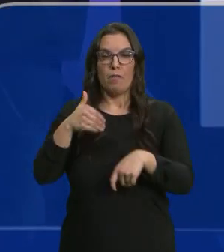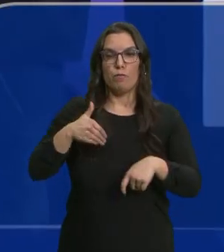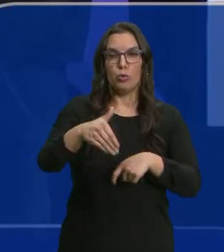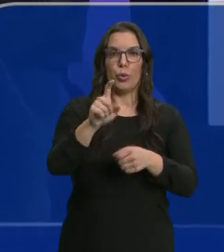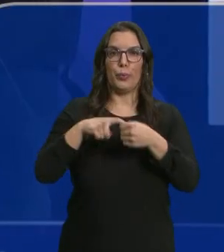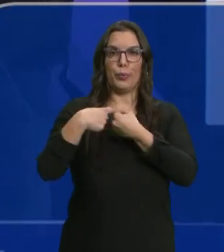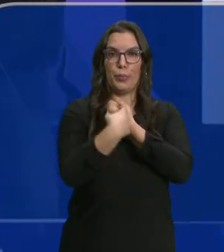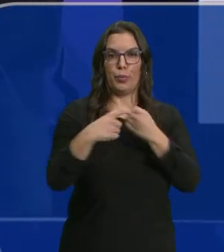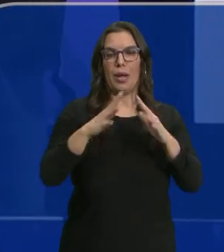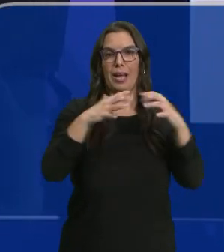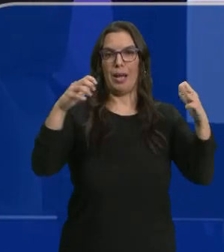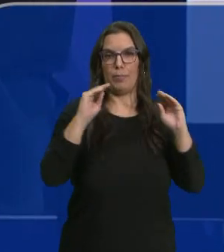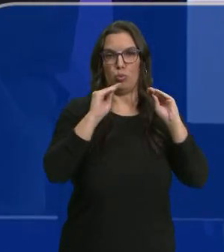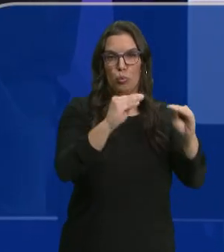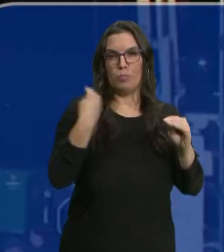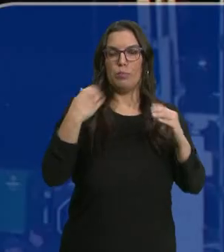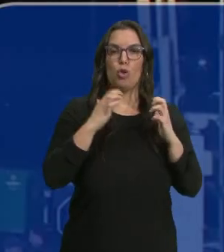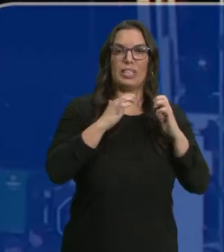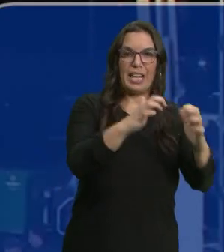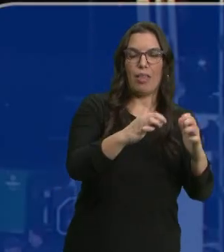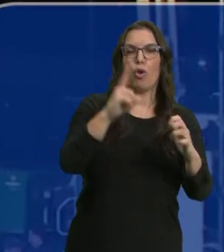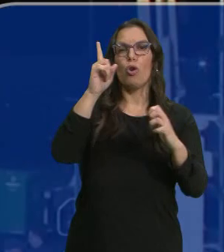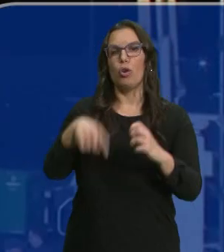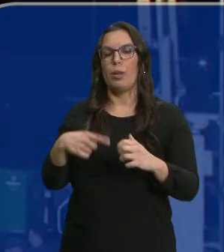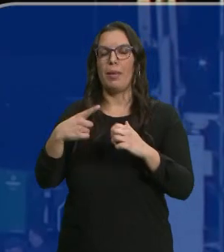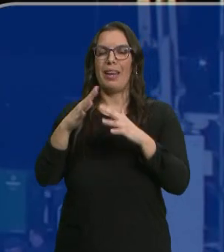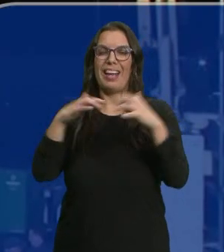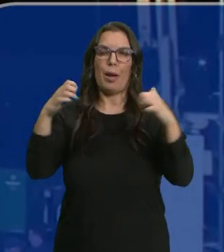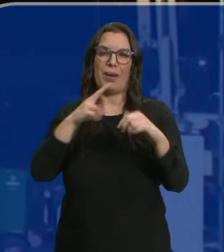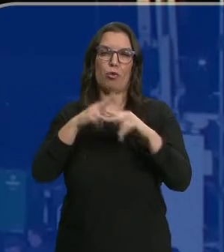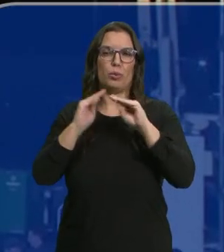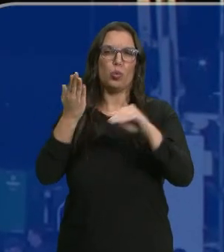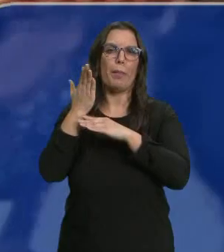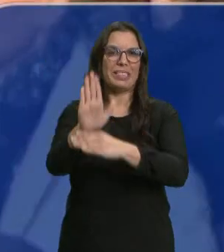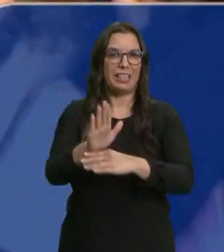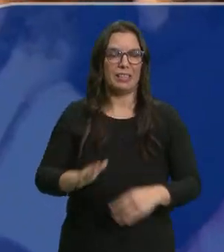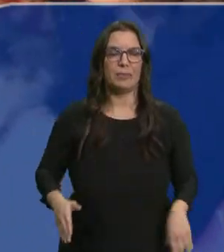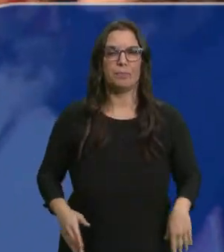integrantes del Legislativo, compuesto por el Senado y por la Cámara de Representantes.